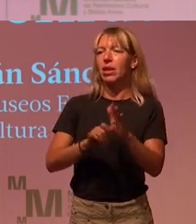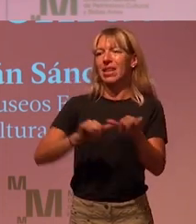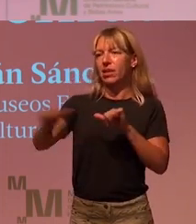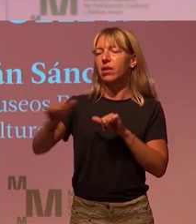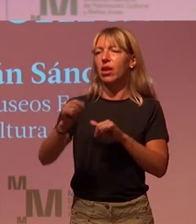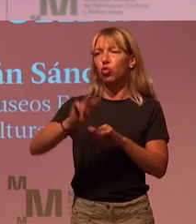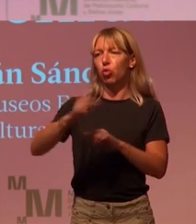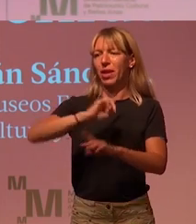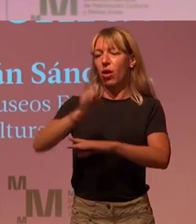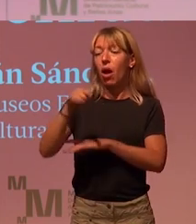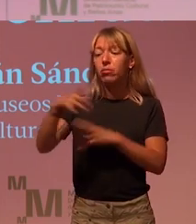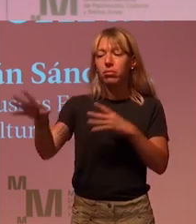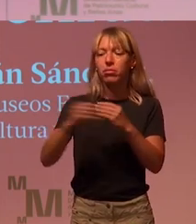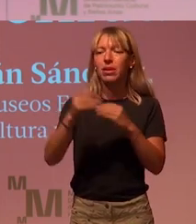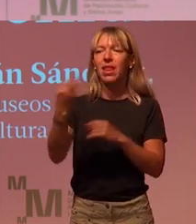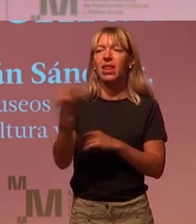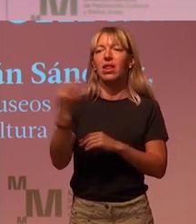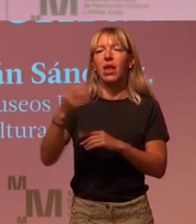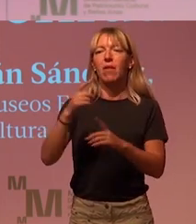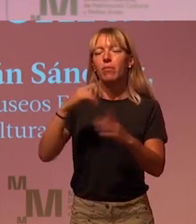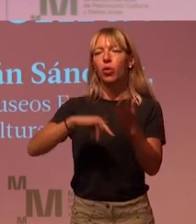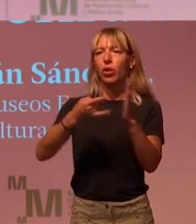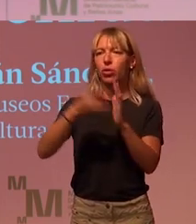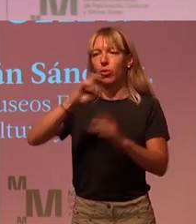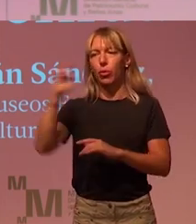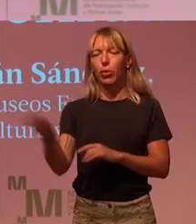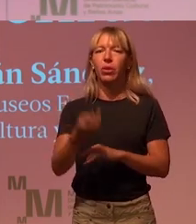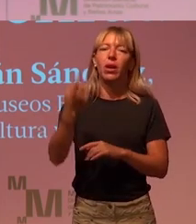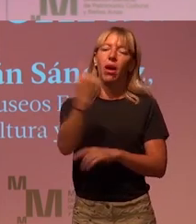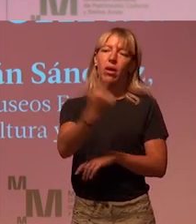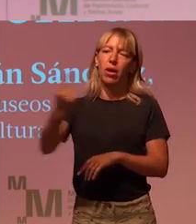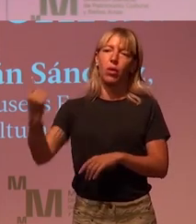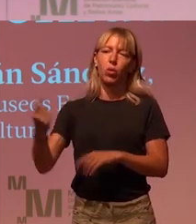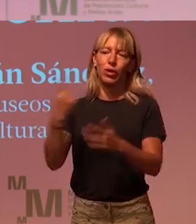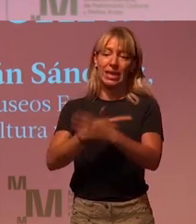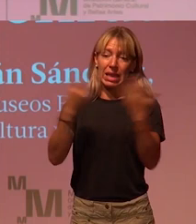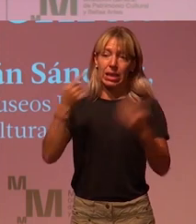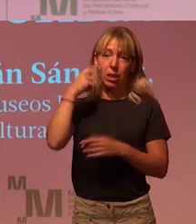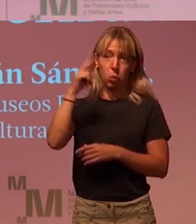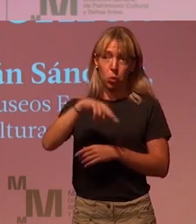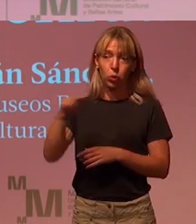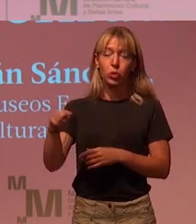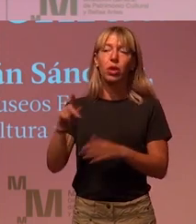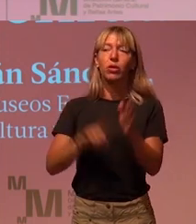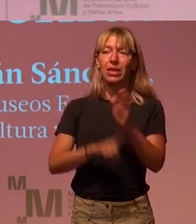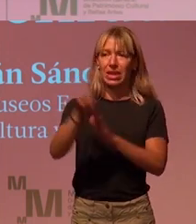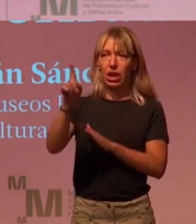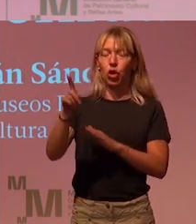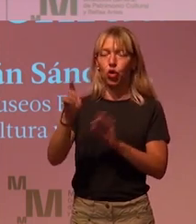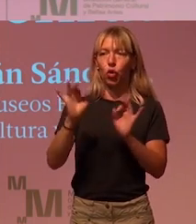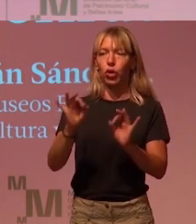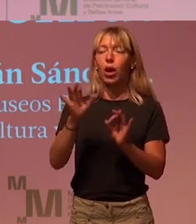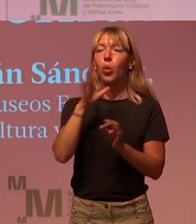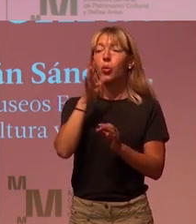subdirección, pero a ello habría que añadir todos aquellos proyectos que cada uno de los 16 museos desarrolla.